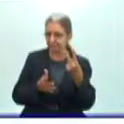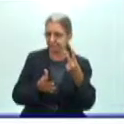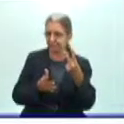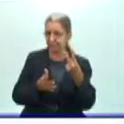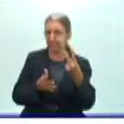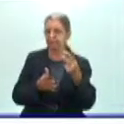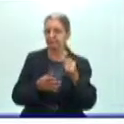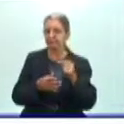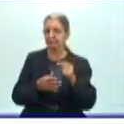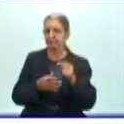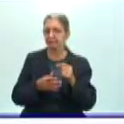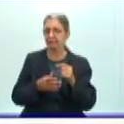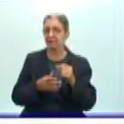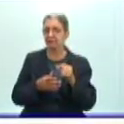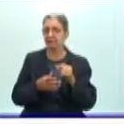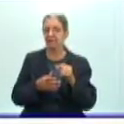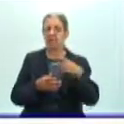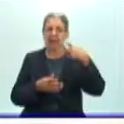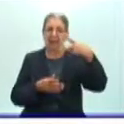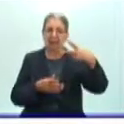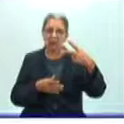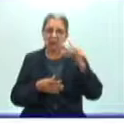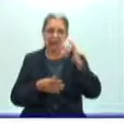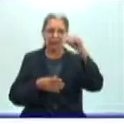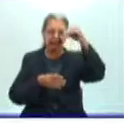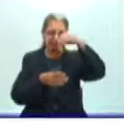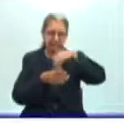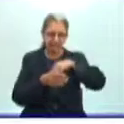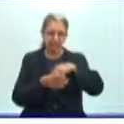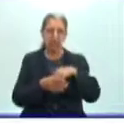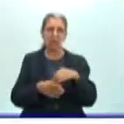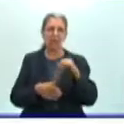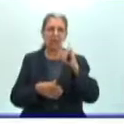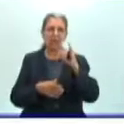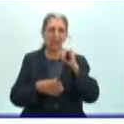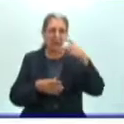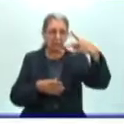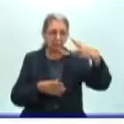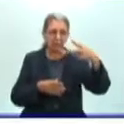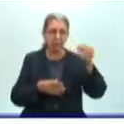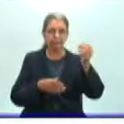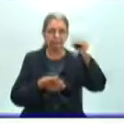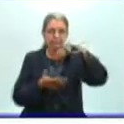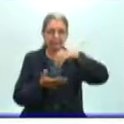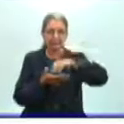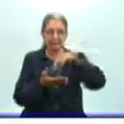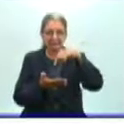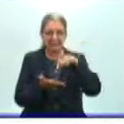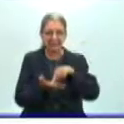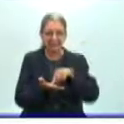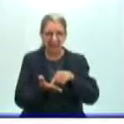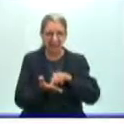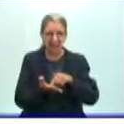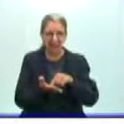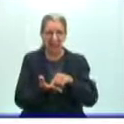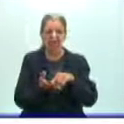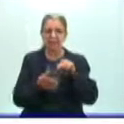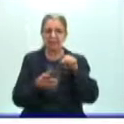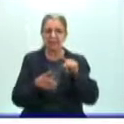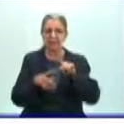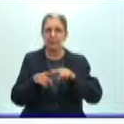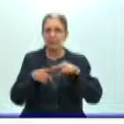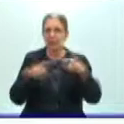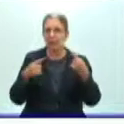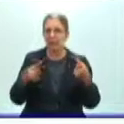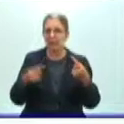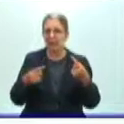ángulo central sobre el mismo arco. Entonces puedes decir que esto se cumple